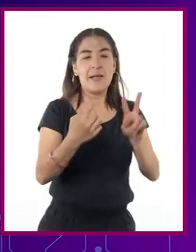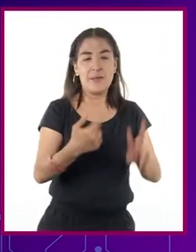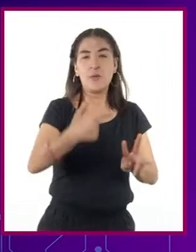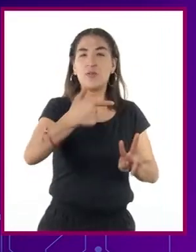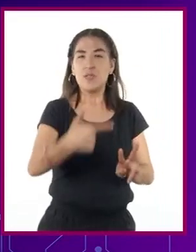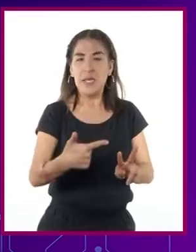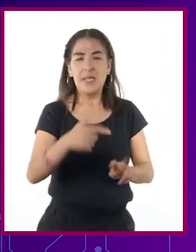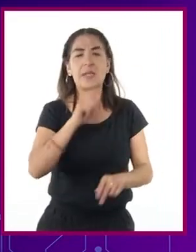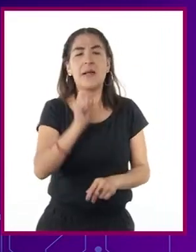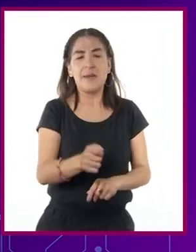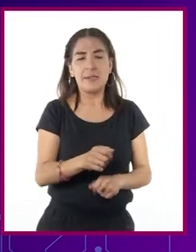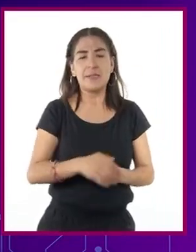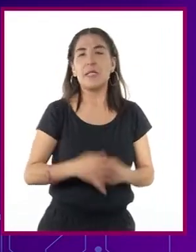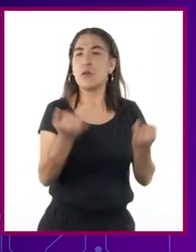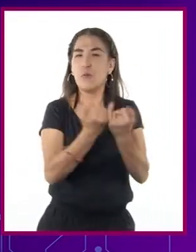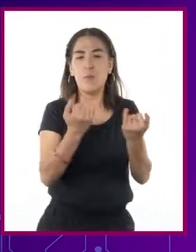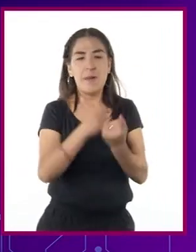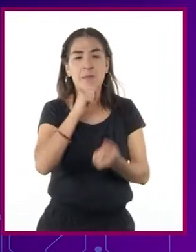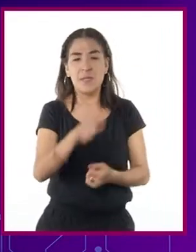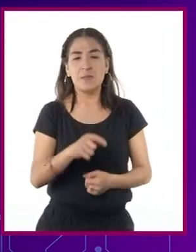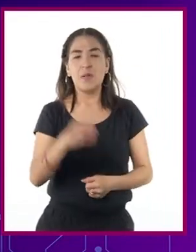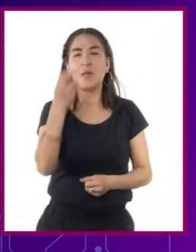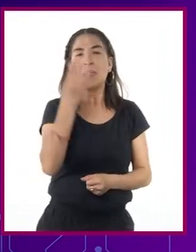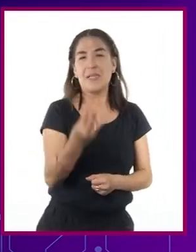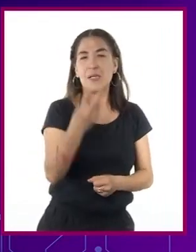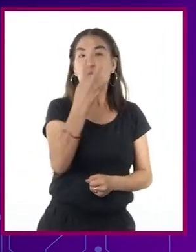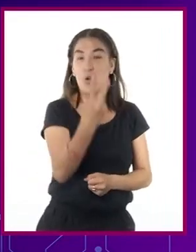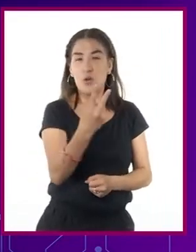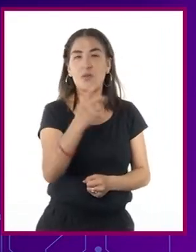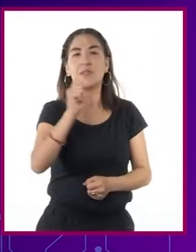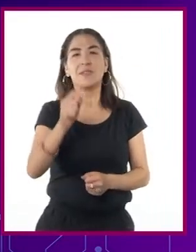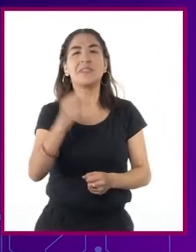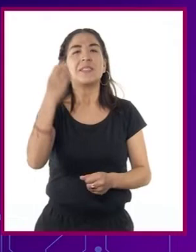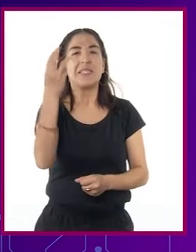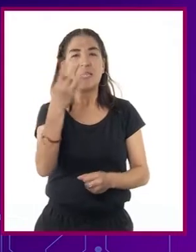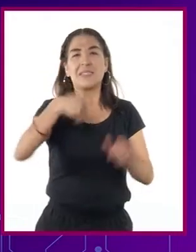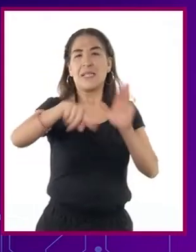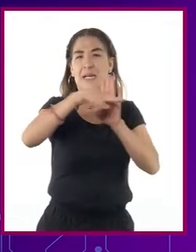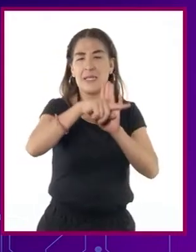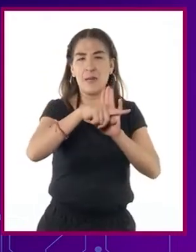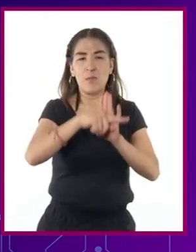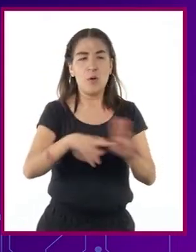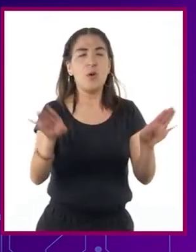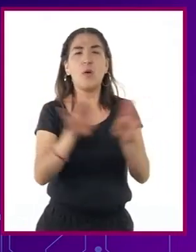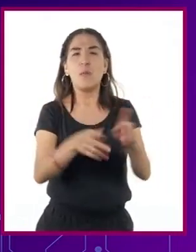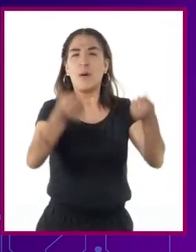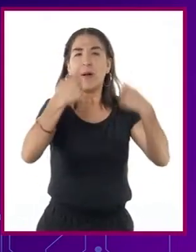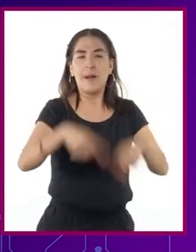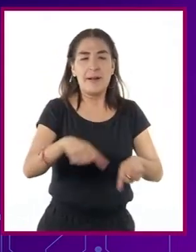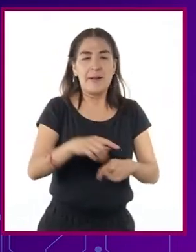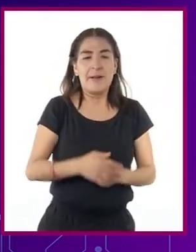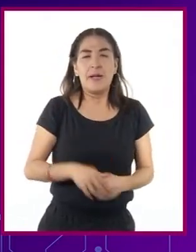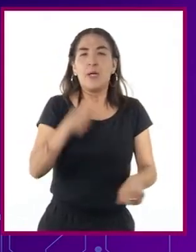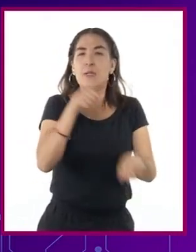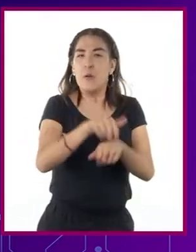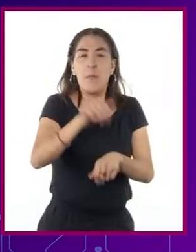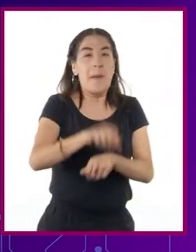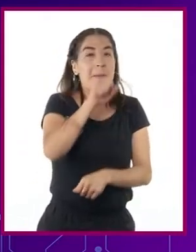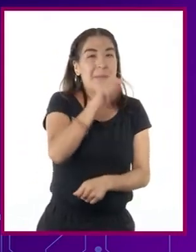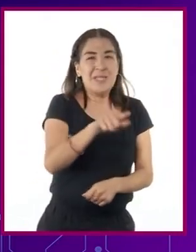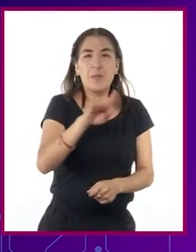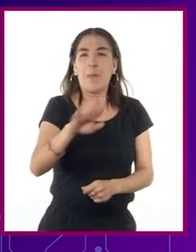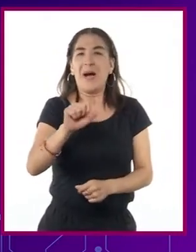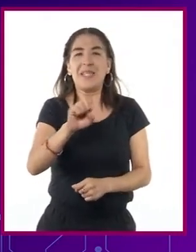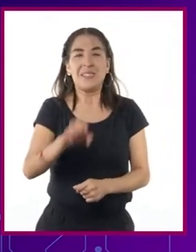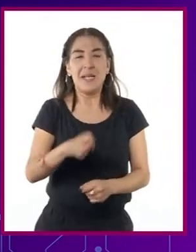2 elevado al exponente 3 negativo. Muy bien, para que el cociente de dos potencias de la misma base